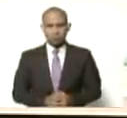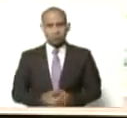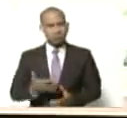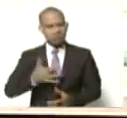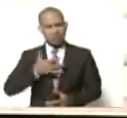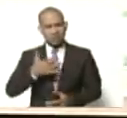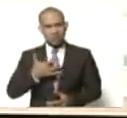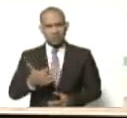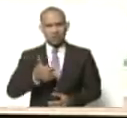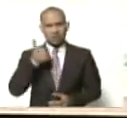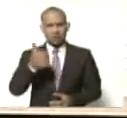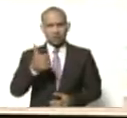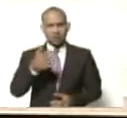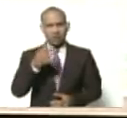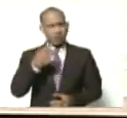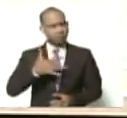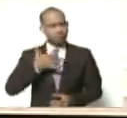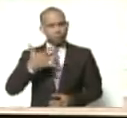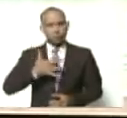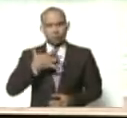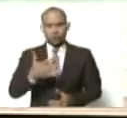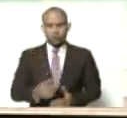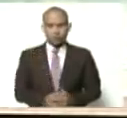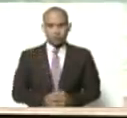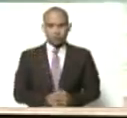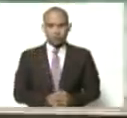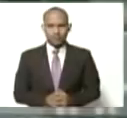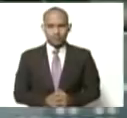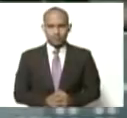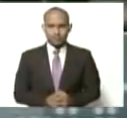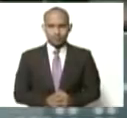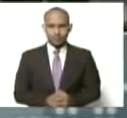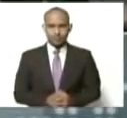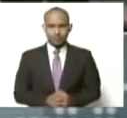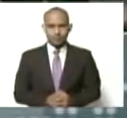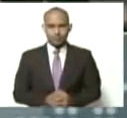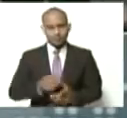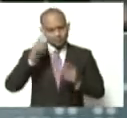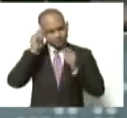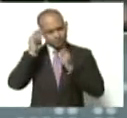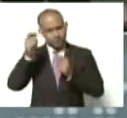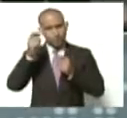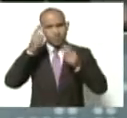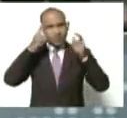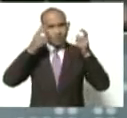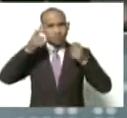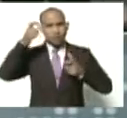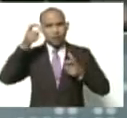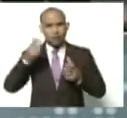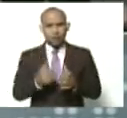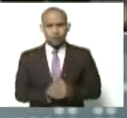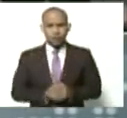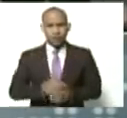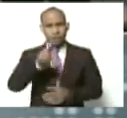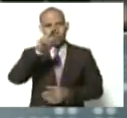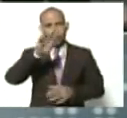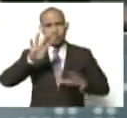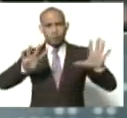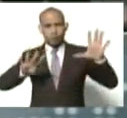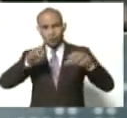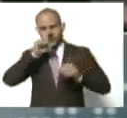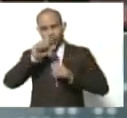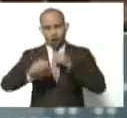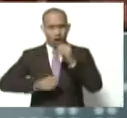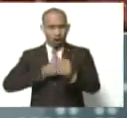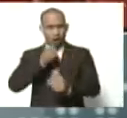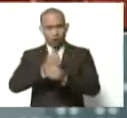sentido, muy sentido, de homenaje al comandante Hugo Chávez, 29 años de revolución.